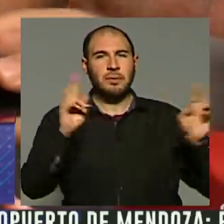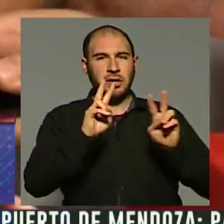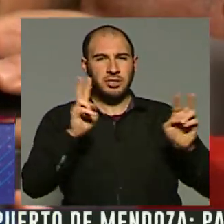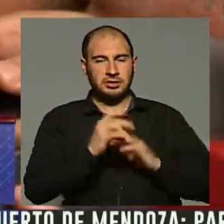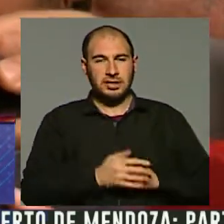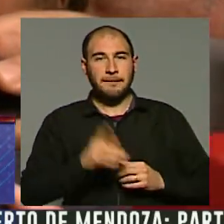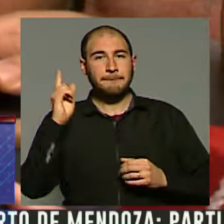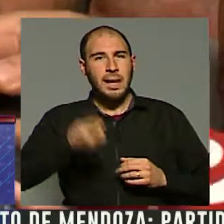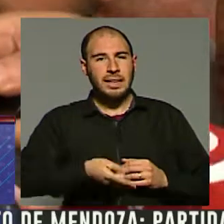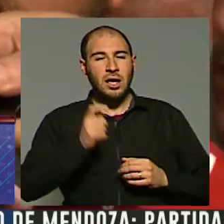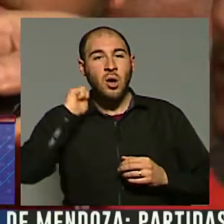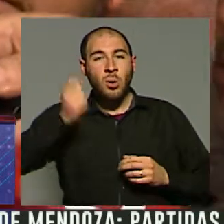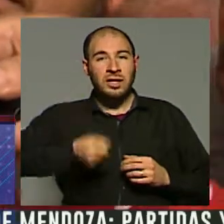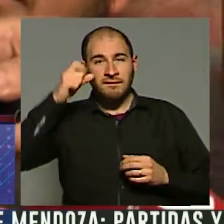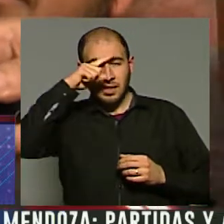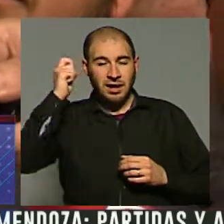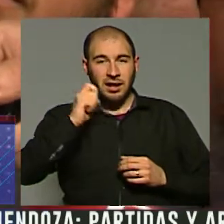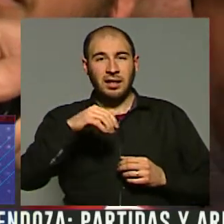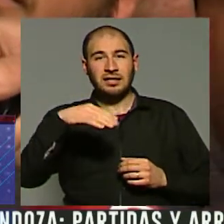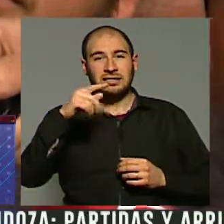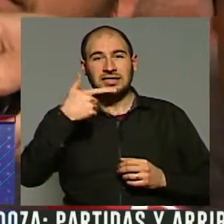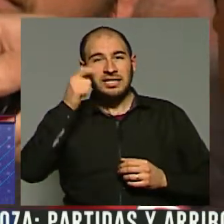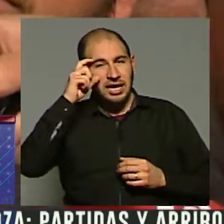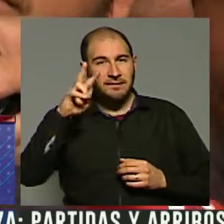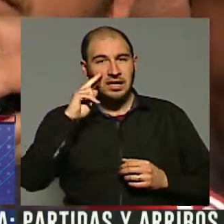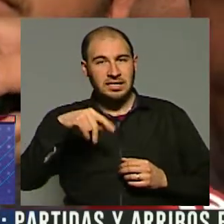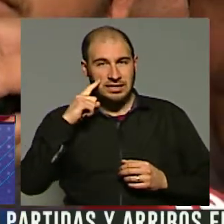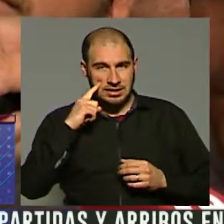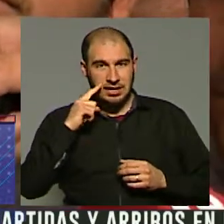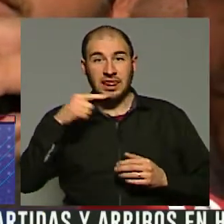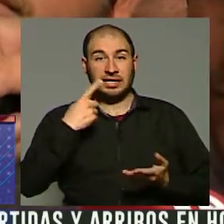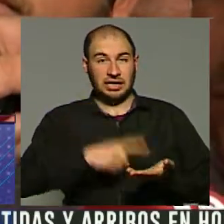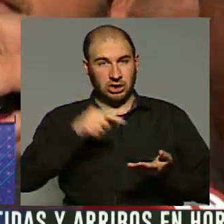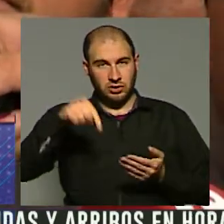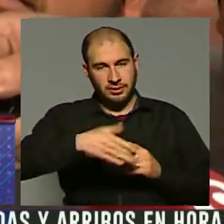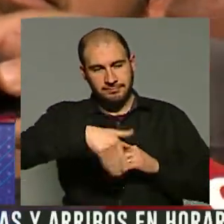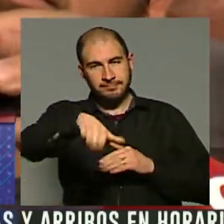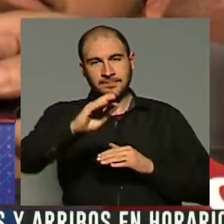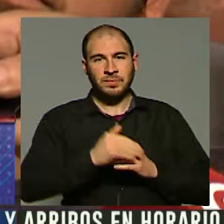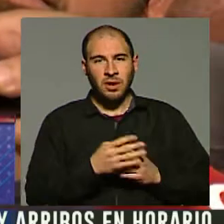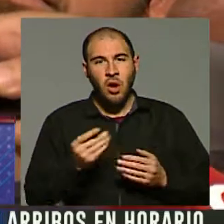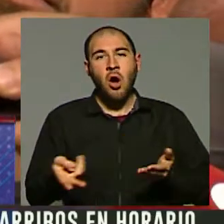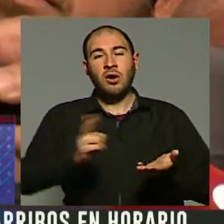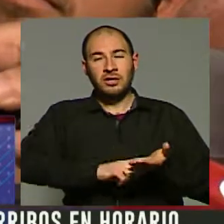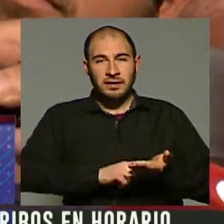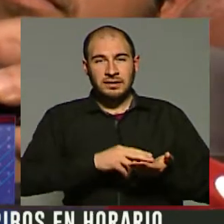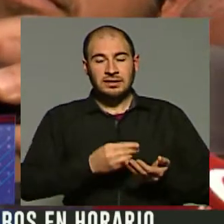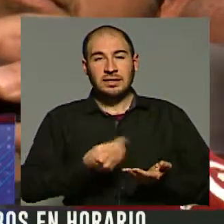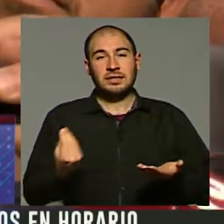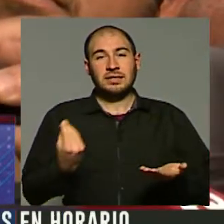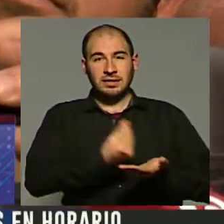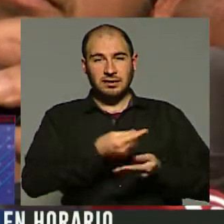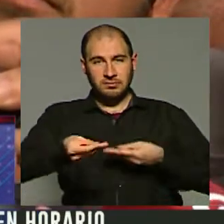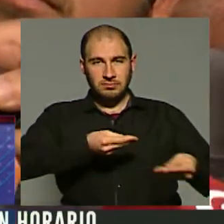Justicialista dictada por la jueza federal María Servini. A partir de esta medida se repone entonces la